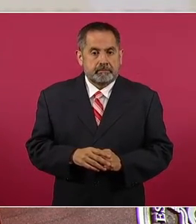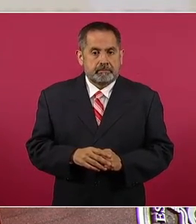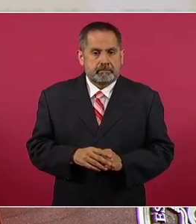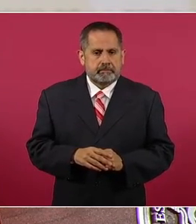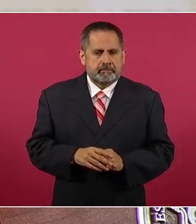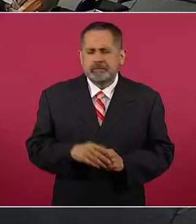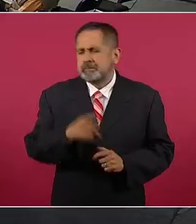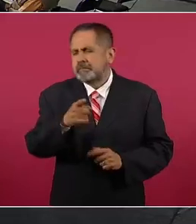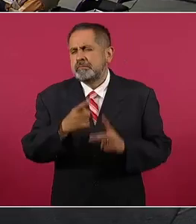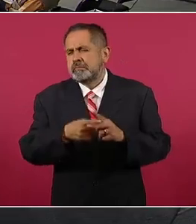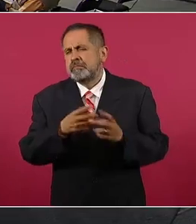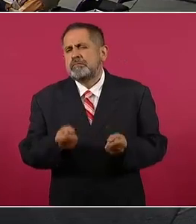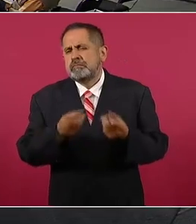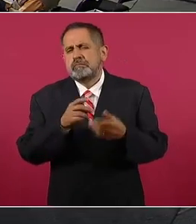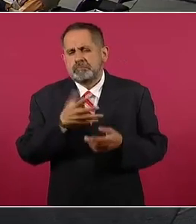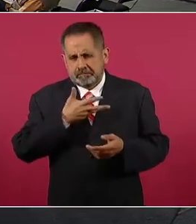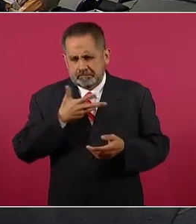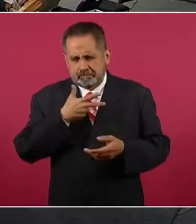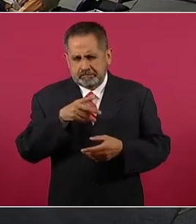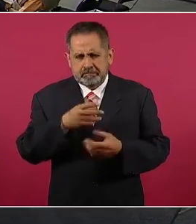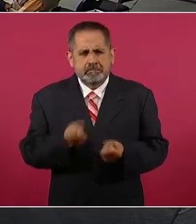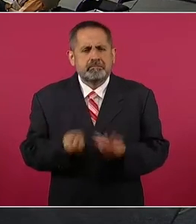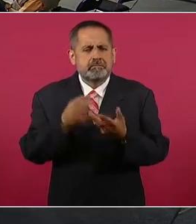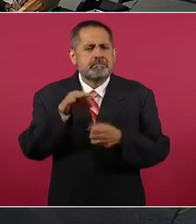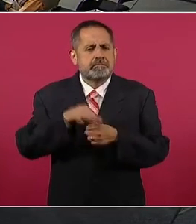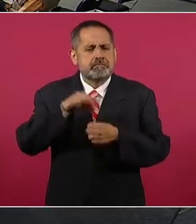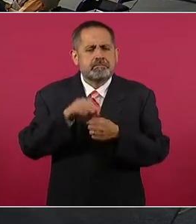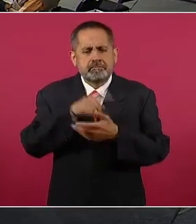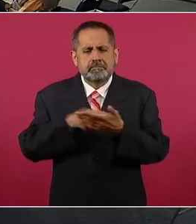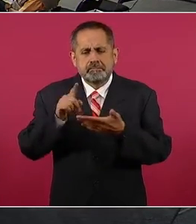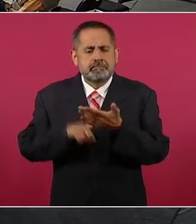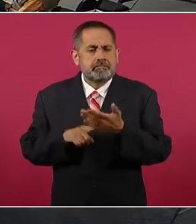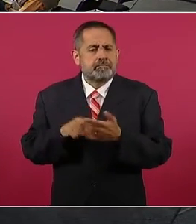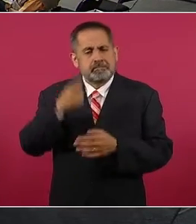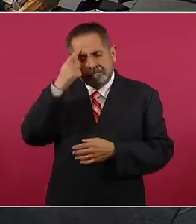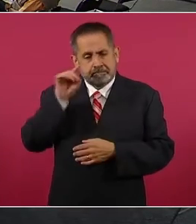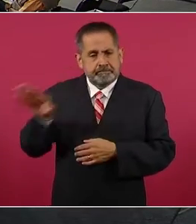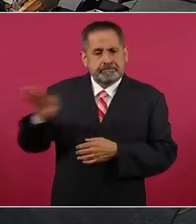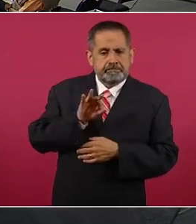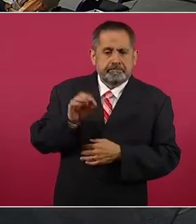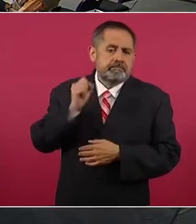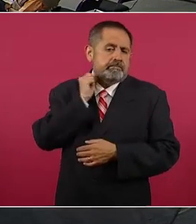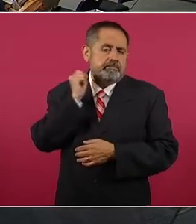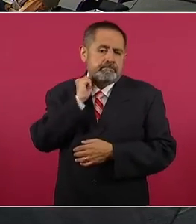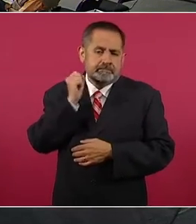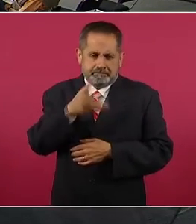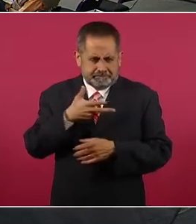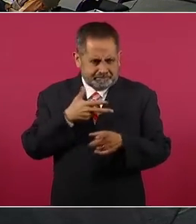¿No tendrás ahí los datos de cómo fue la elección del Senado?